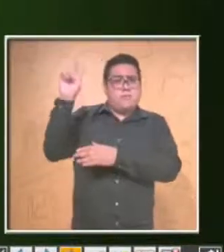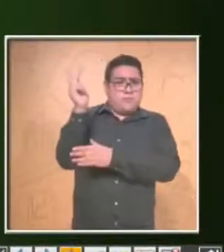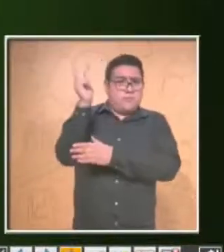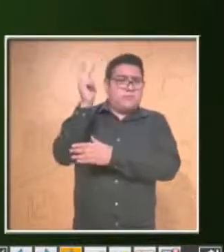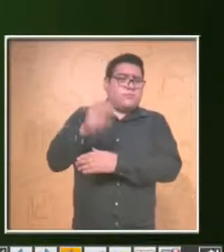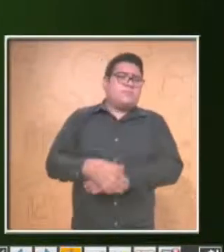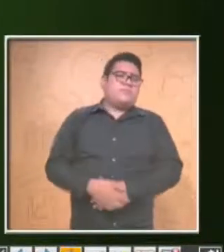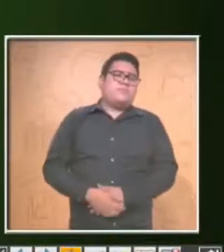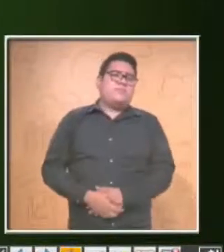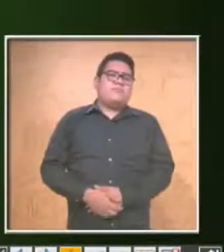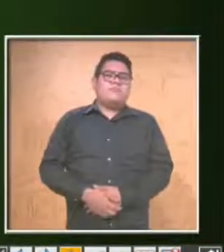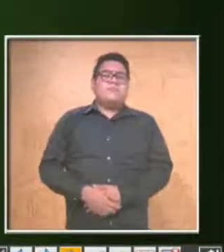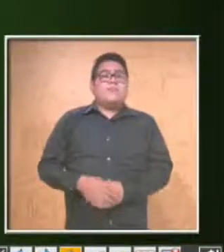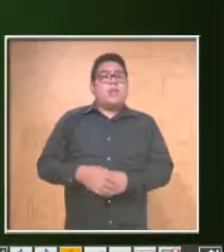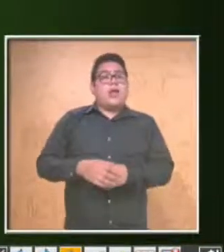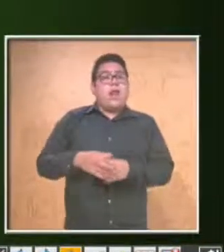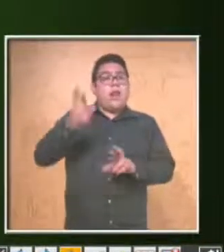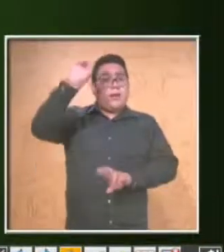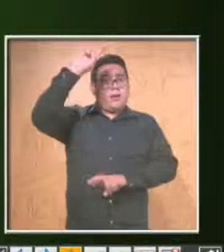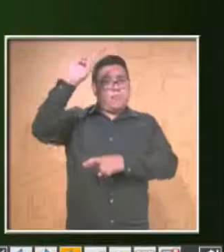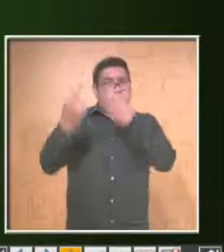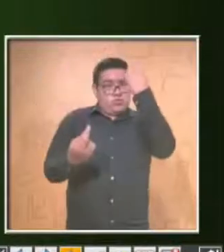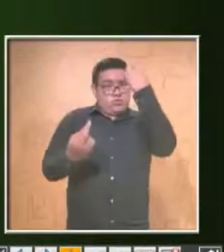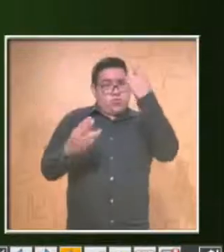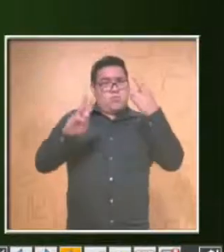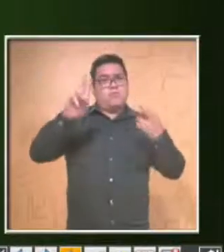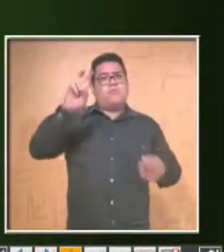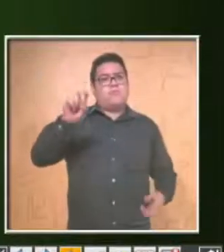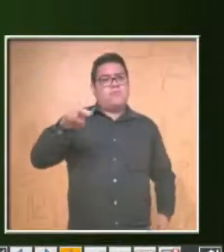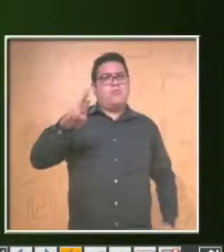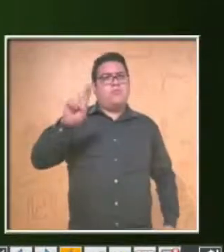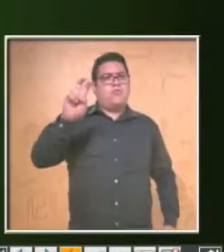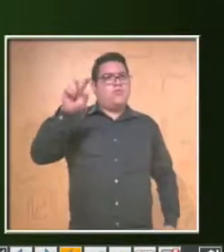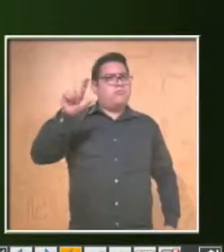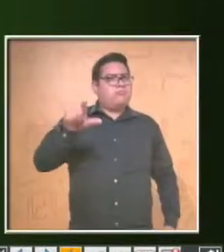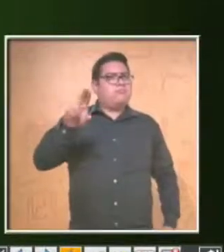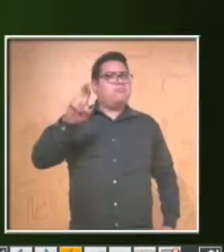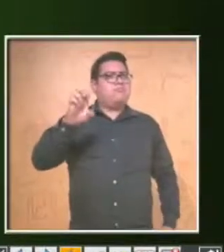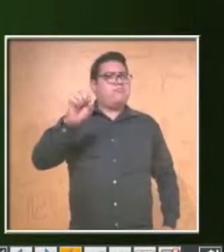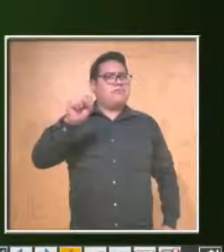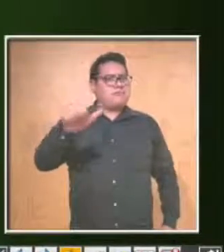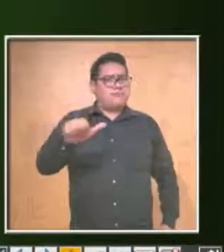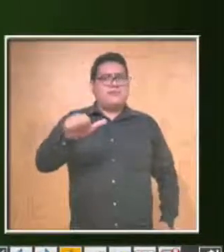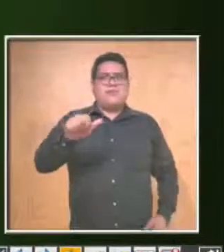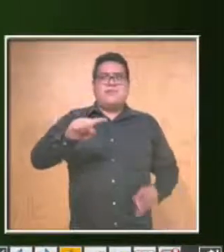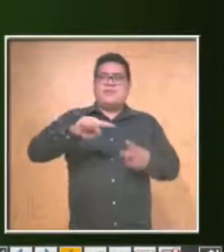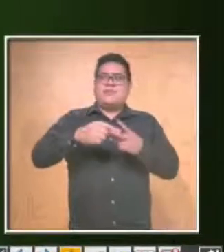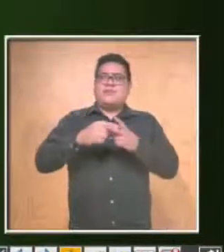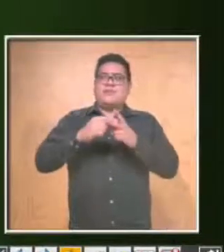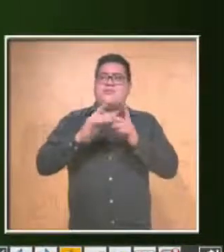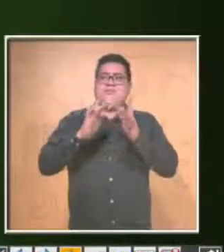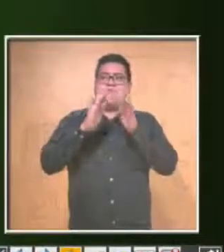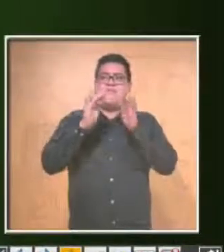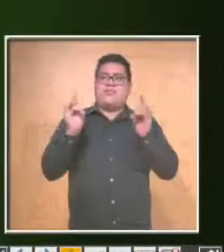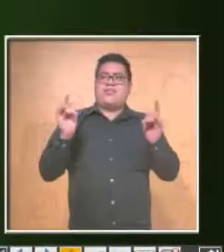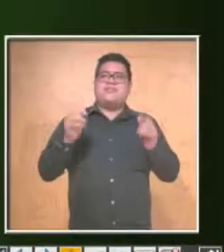superior. La primera revolución burguesa que ocurre en Francia prácticamente, pero lo ocurrido